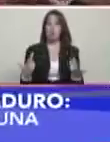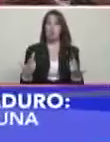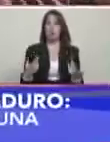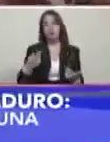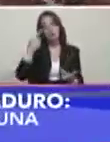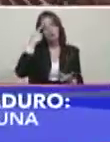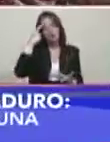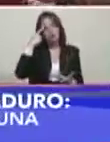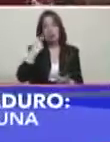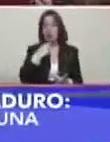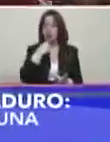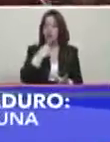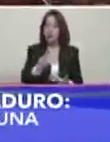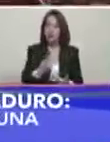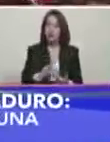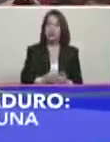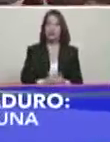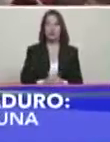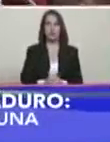estoy diciendo.